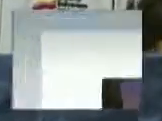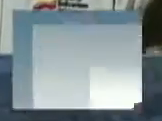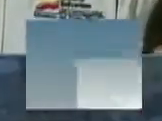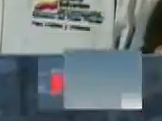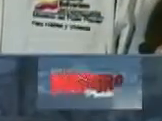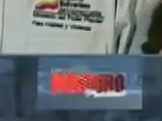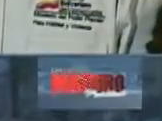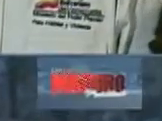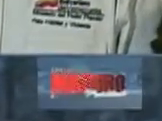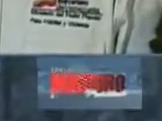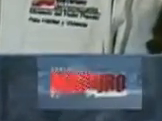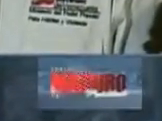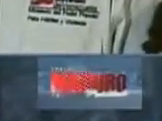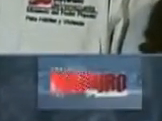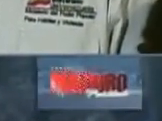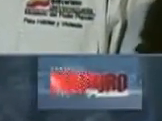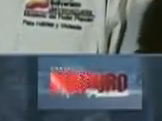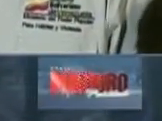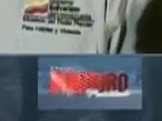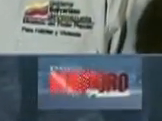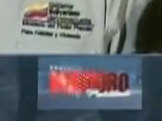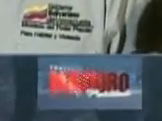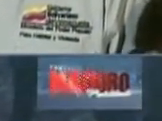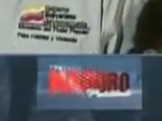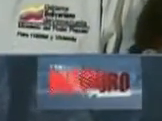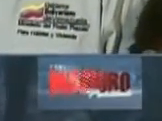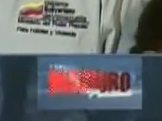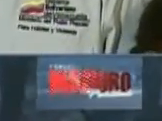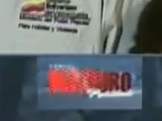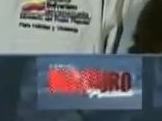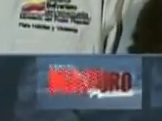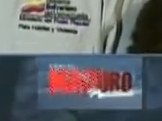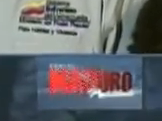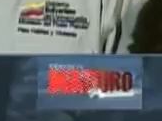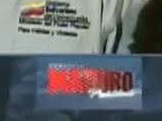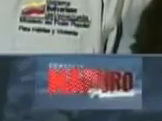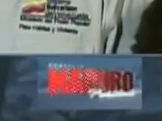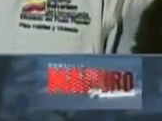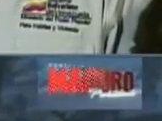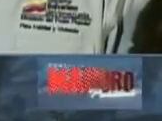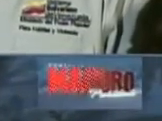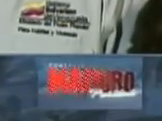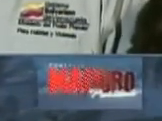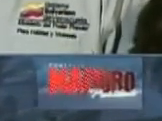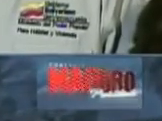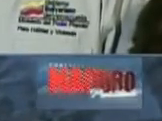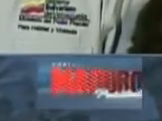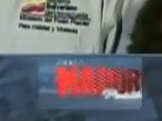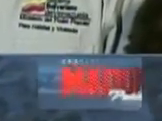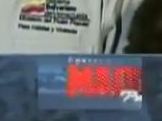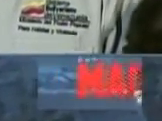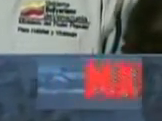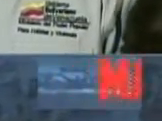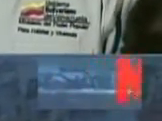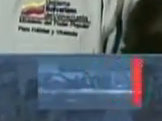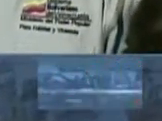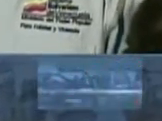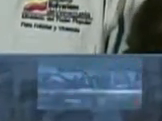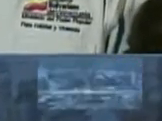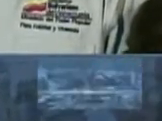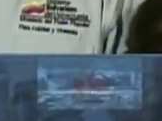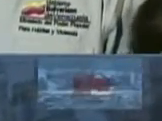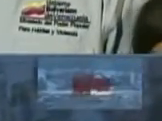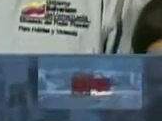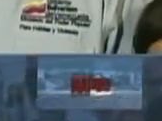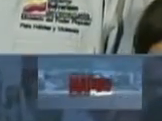74940 viviendas rehabilitada y yo estoy apretando así Mira duro duro duro duro duro duro